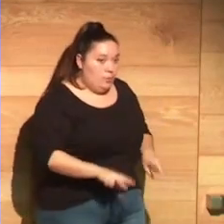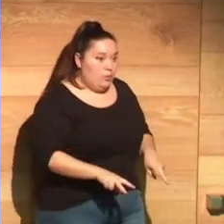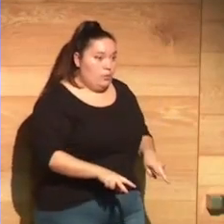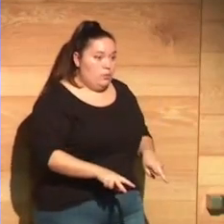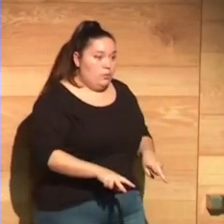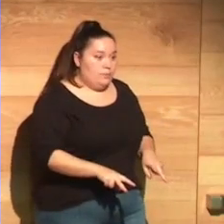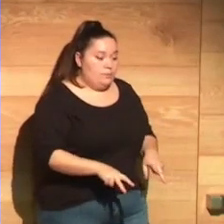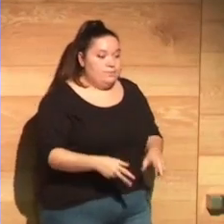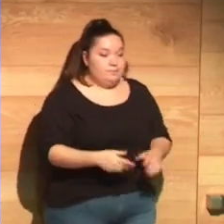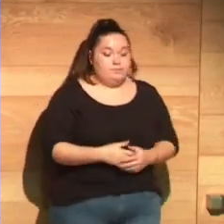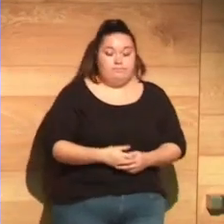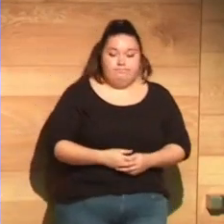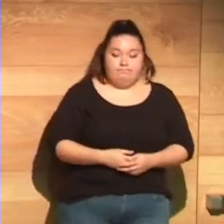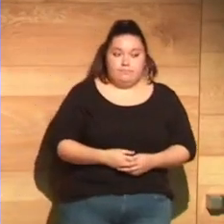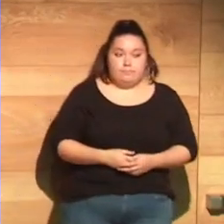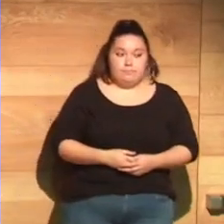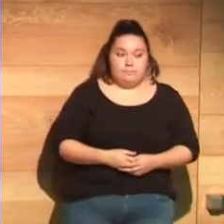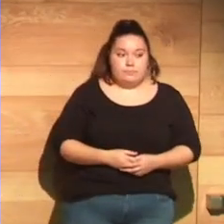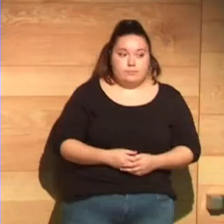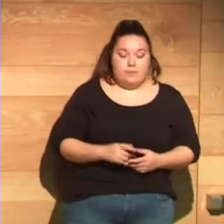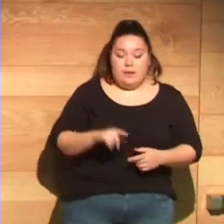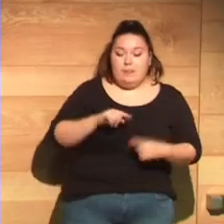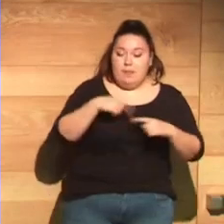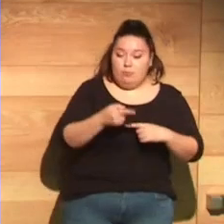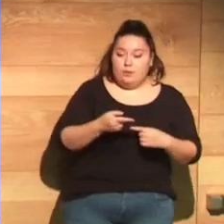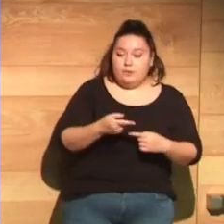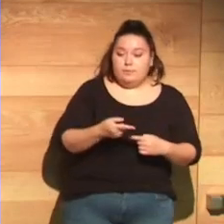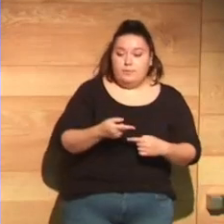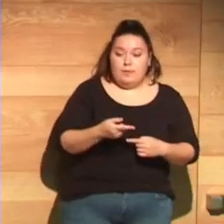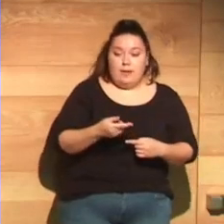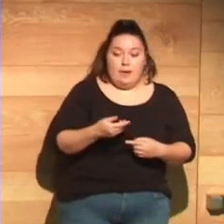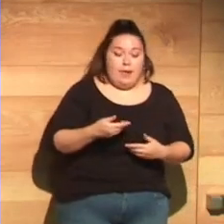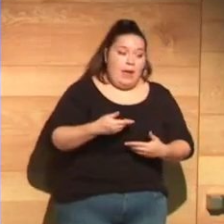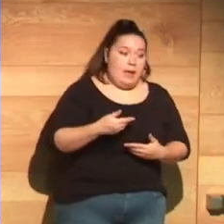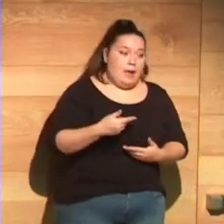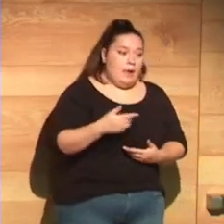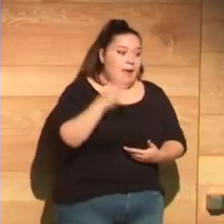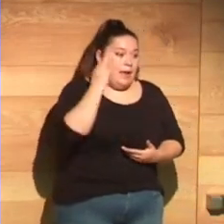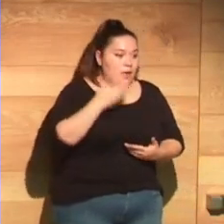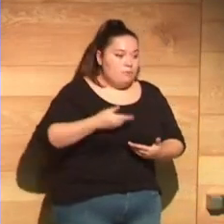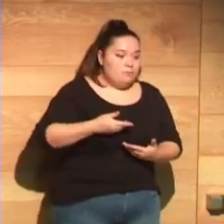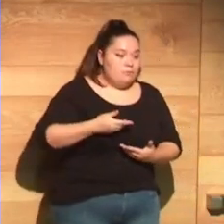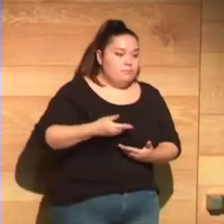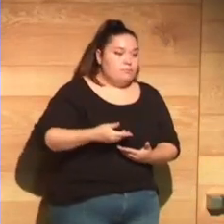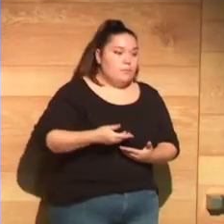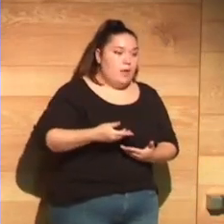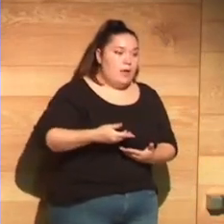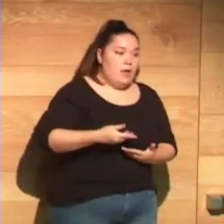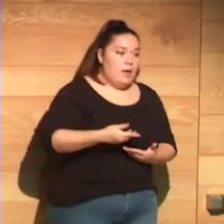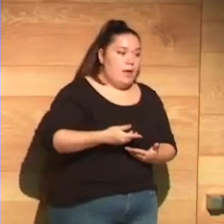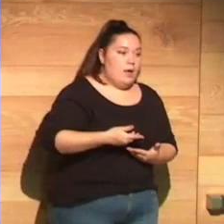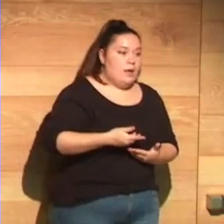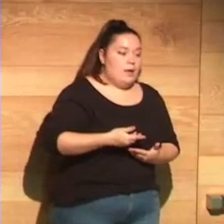empeorar todavía la situación. Es como, tío, quédate en tu casa, o sea, déjala. Luego ella le ayudó